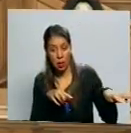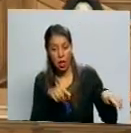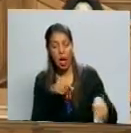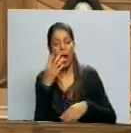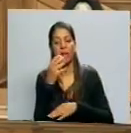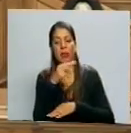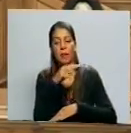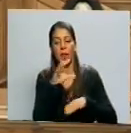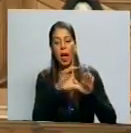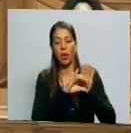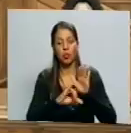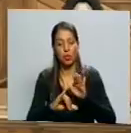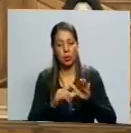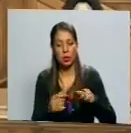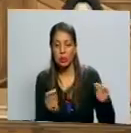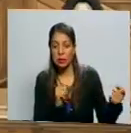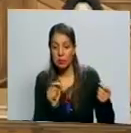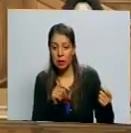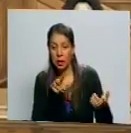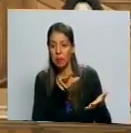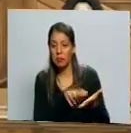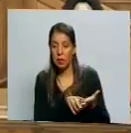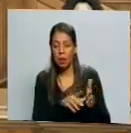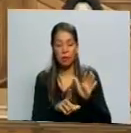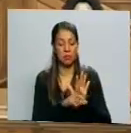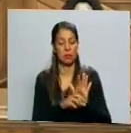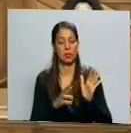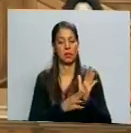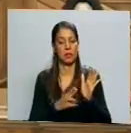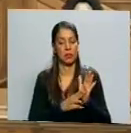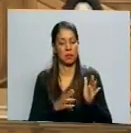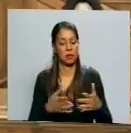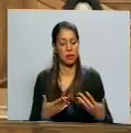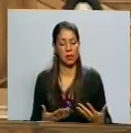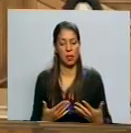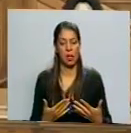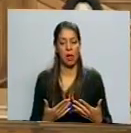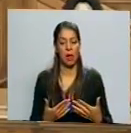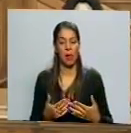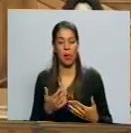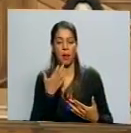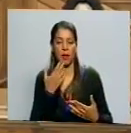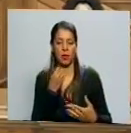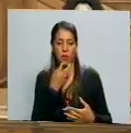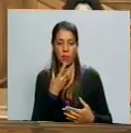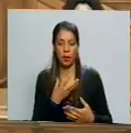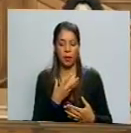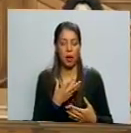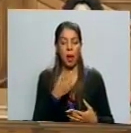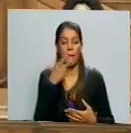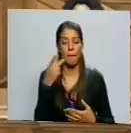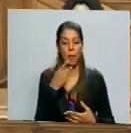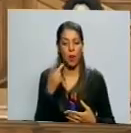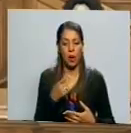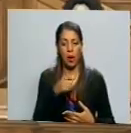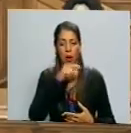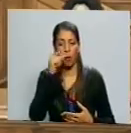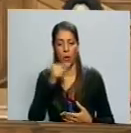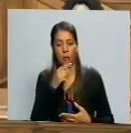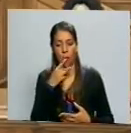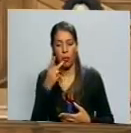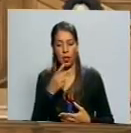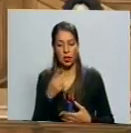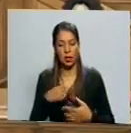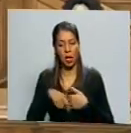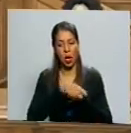que garantiza efectivamente que el buen desenvolvimiento de las políticas públicas para nuestro pueblo